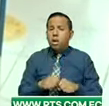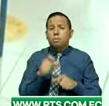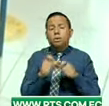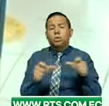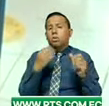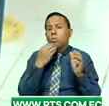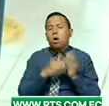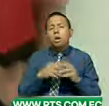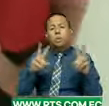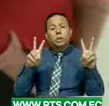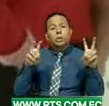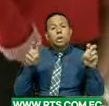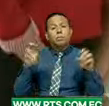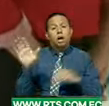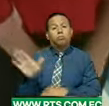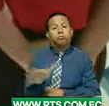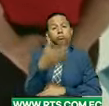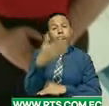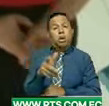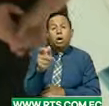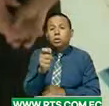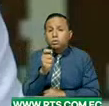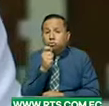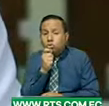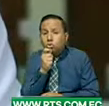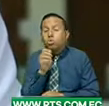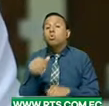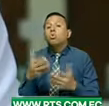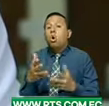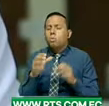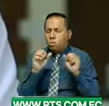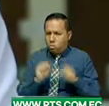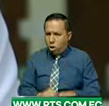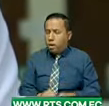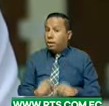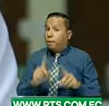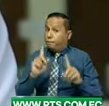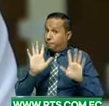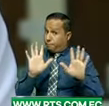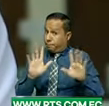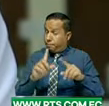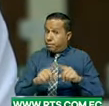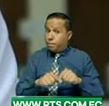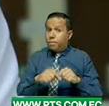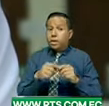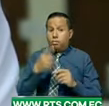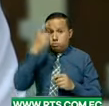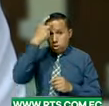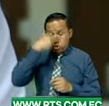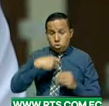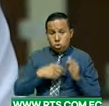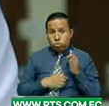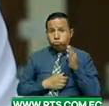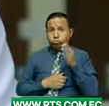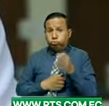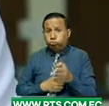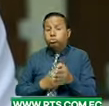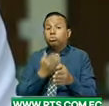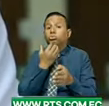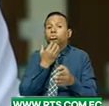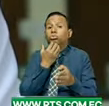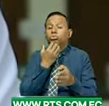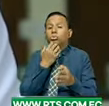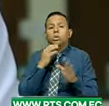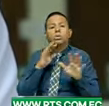Bandera está aprobado bajo varias condiciones. Que solamente de manera presencial asistan